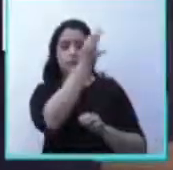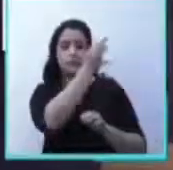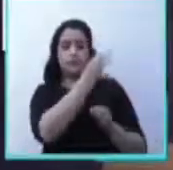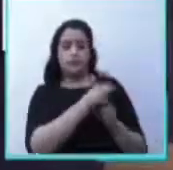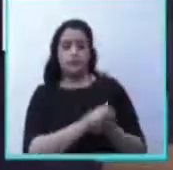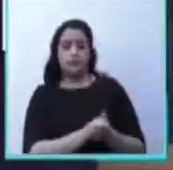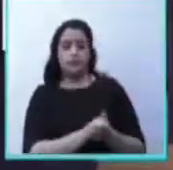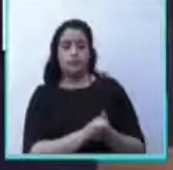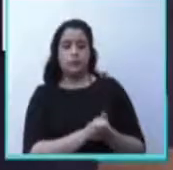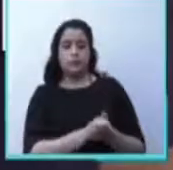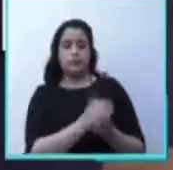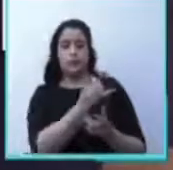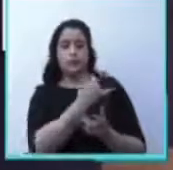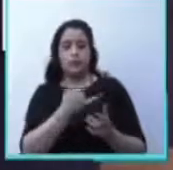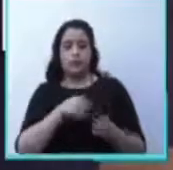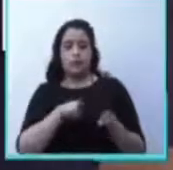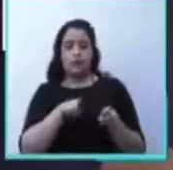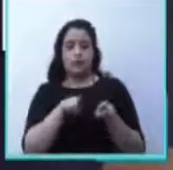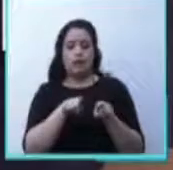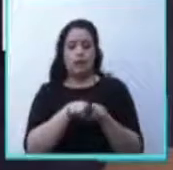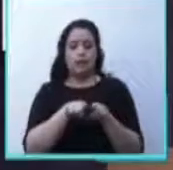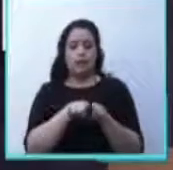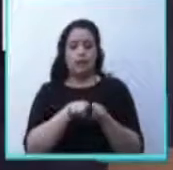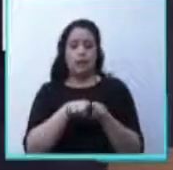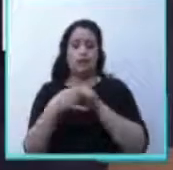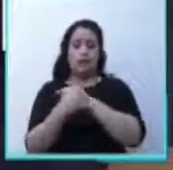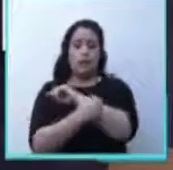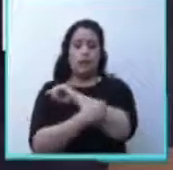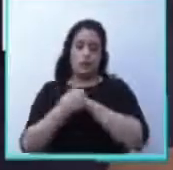el ingeniero Luis Redondo nos acompaña.